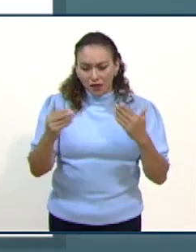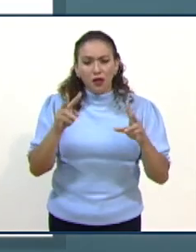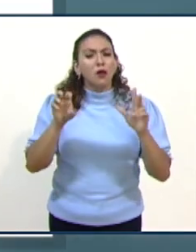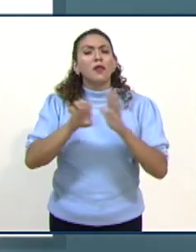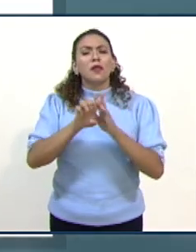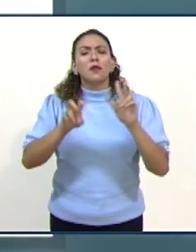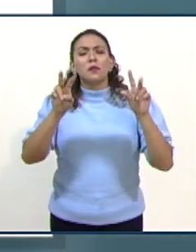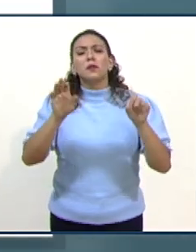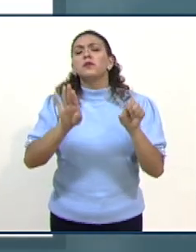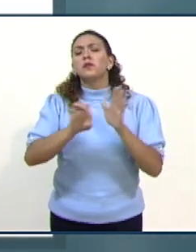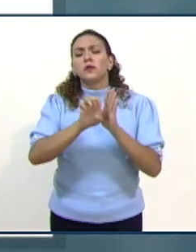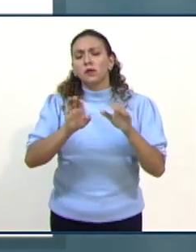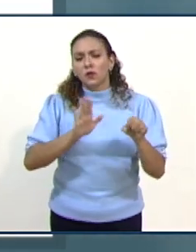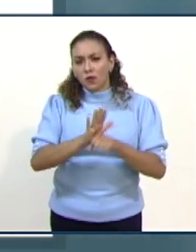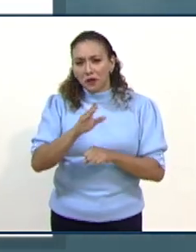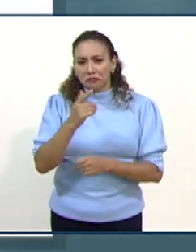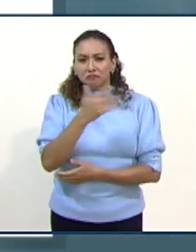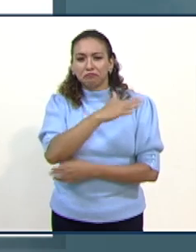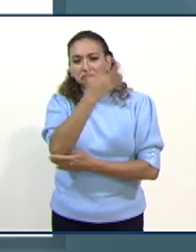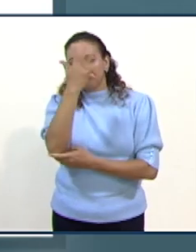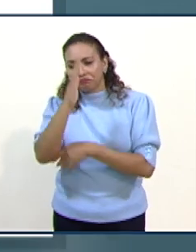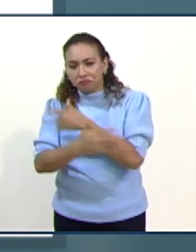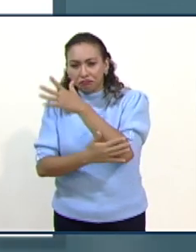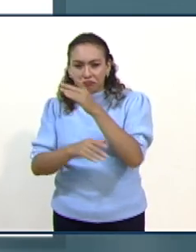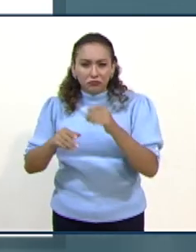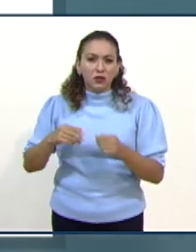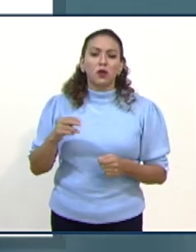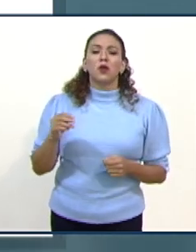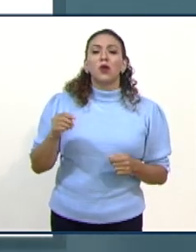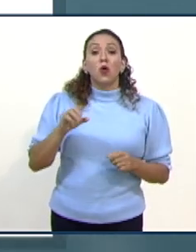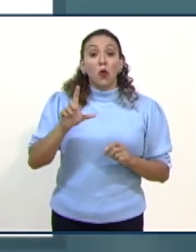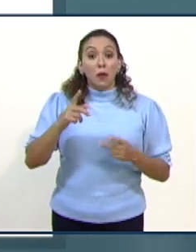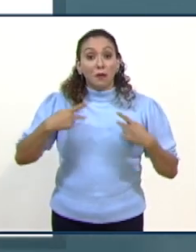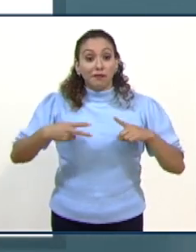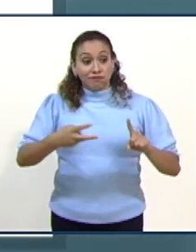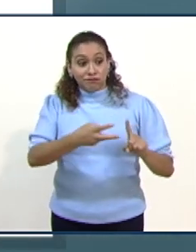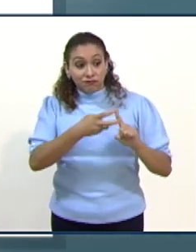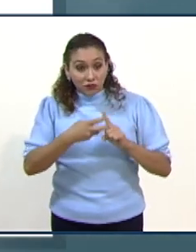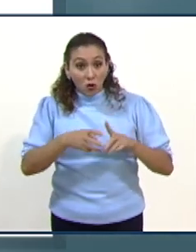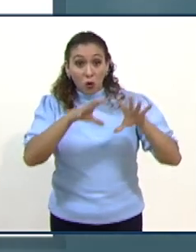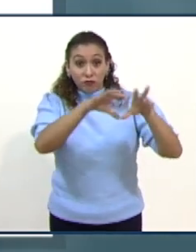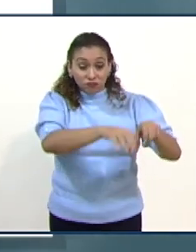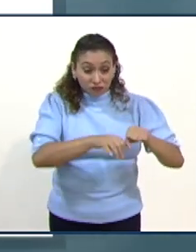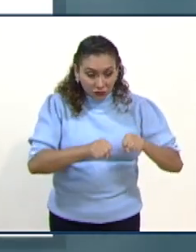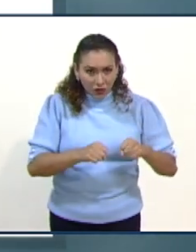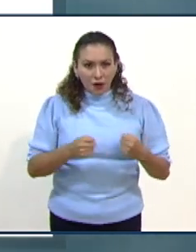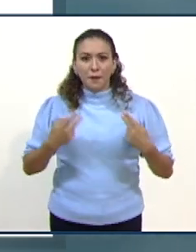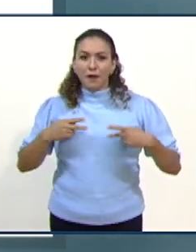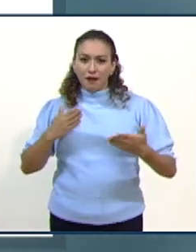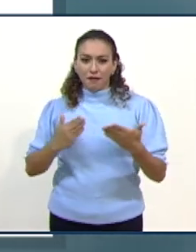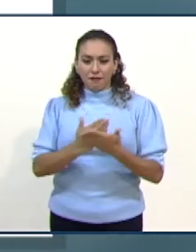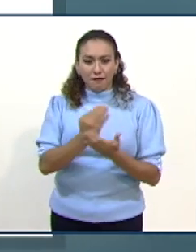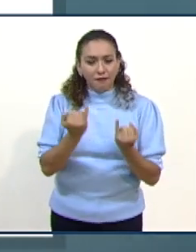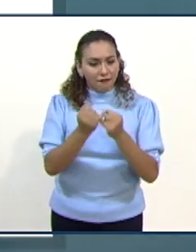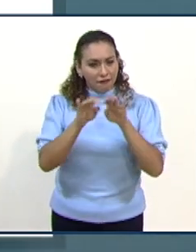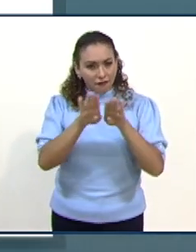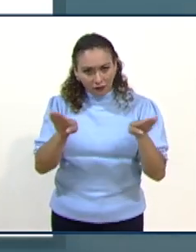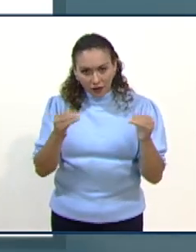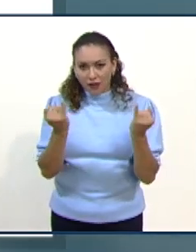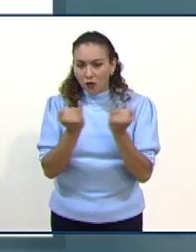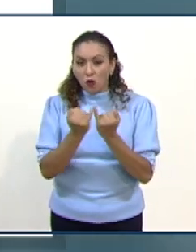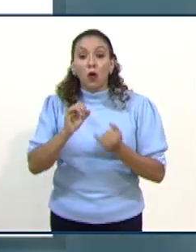como medio ambiente, movilidad humana, desaparición forzada, acceso a la información, igualdad y no